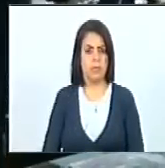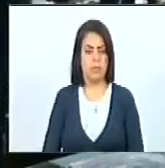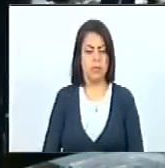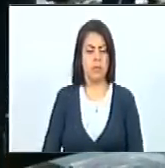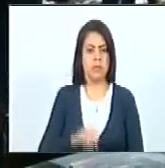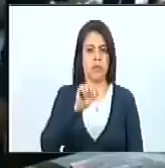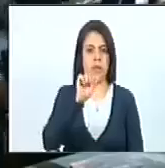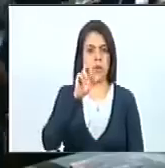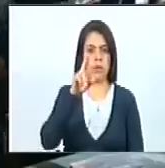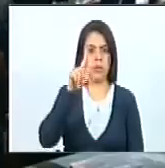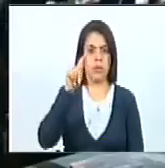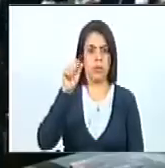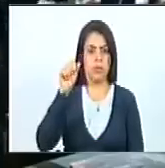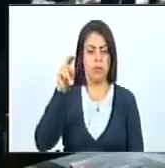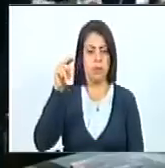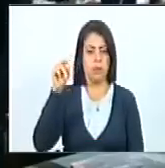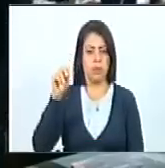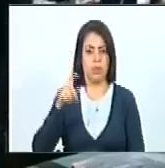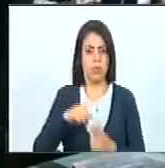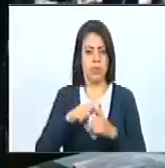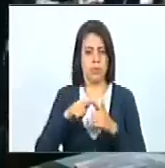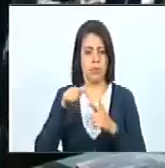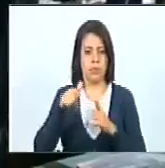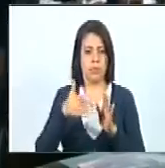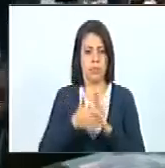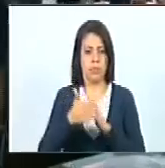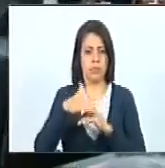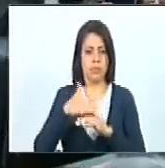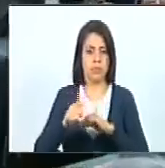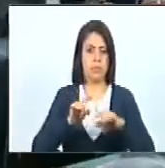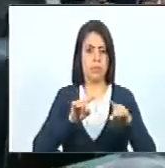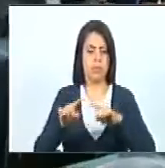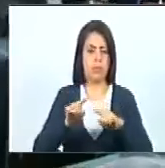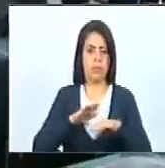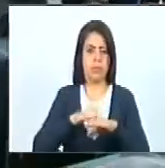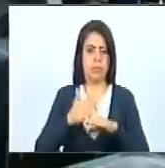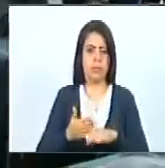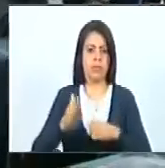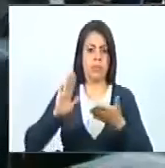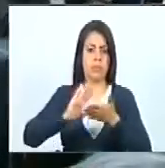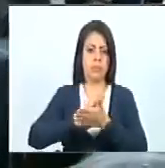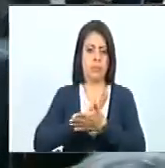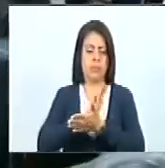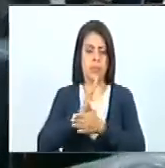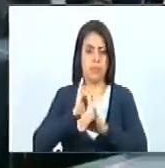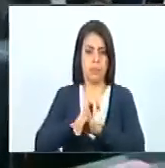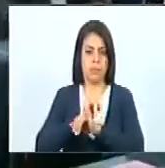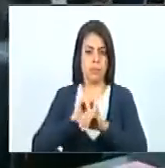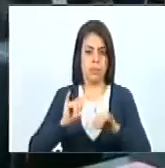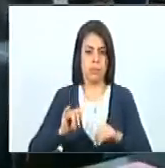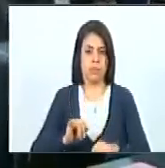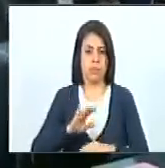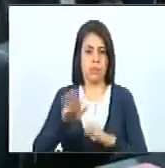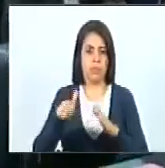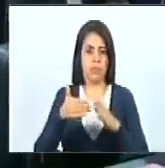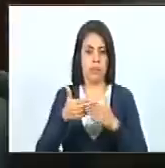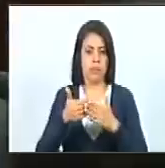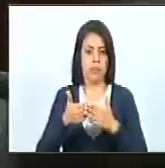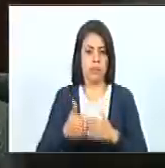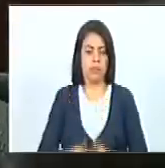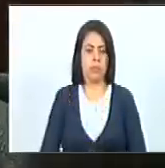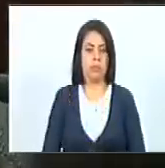Autana, en el Yapacana, está dirigida para erradicar todos